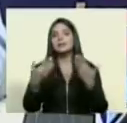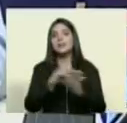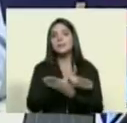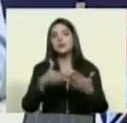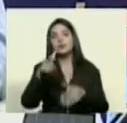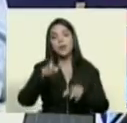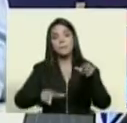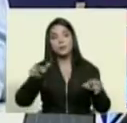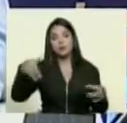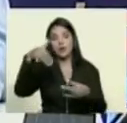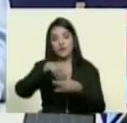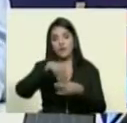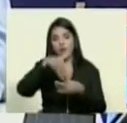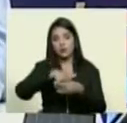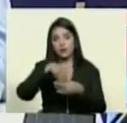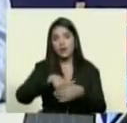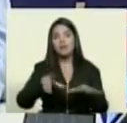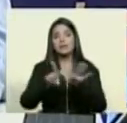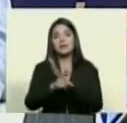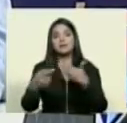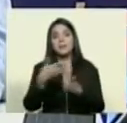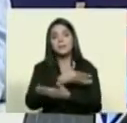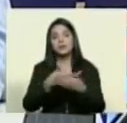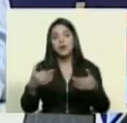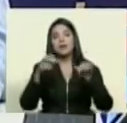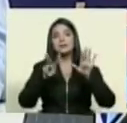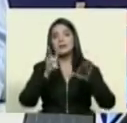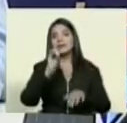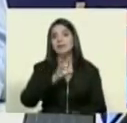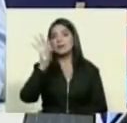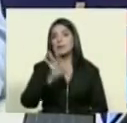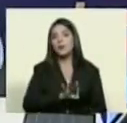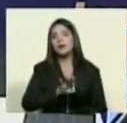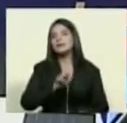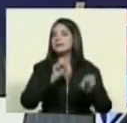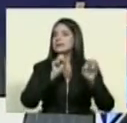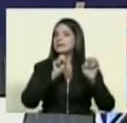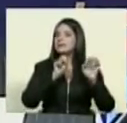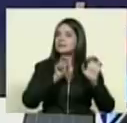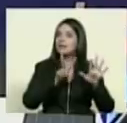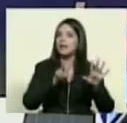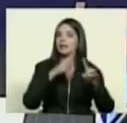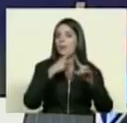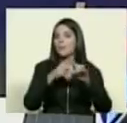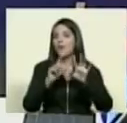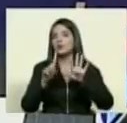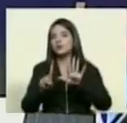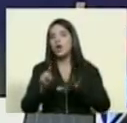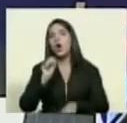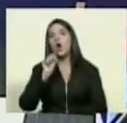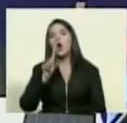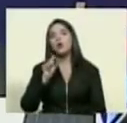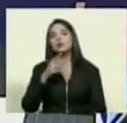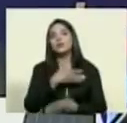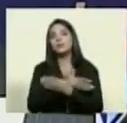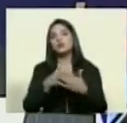de votantes. 16 millones de votantes, el 70% son 7 por 6, 42, son 11 millones 400 mil